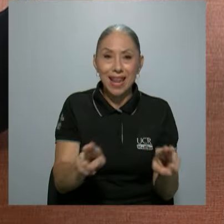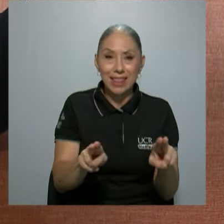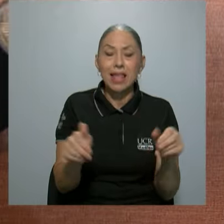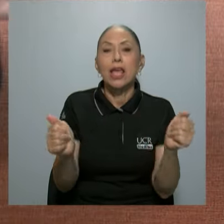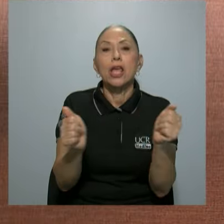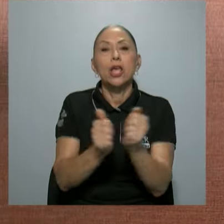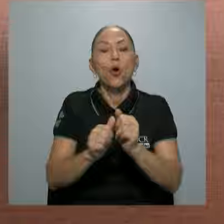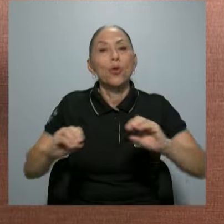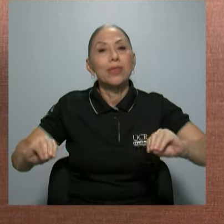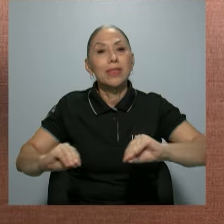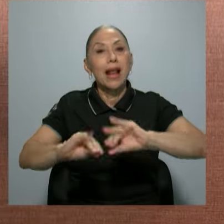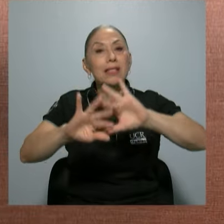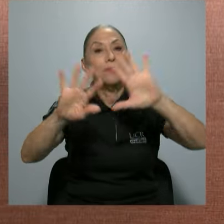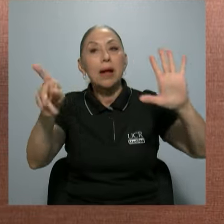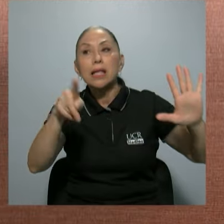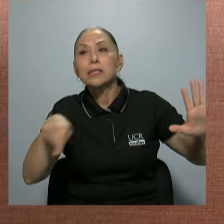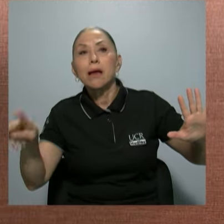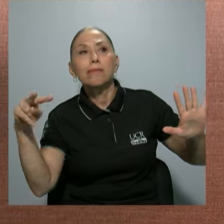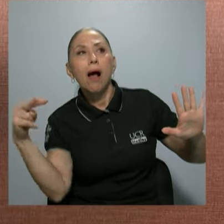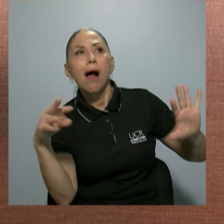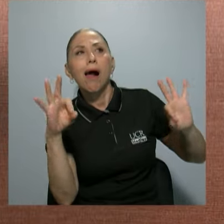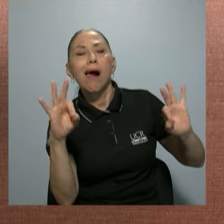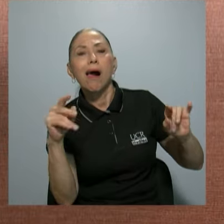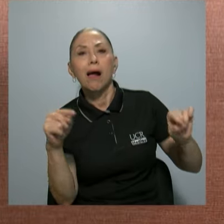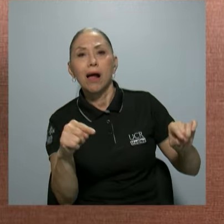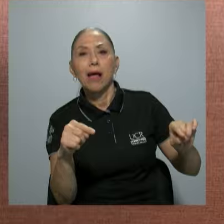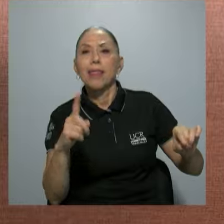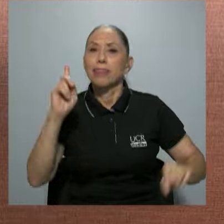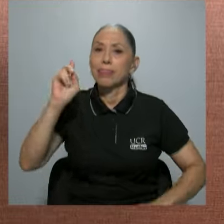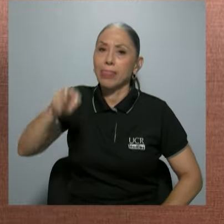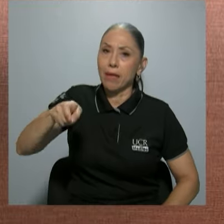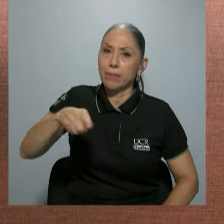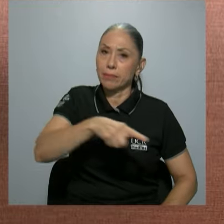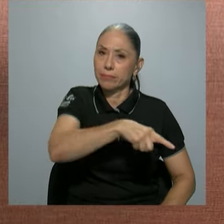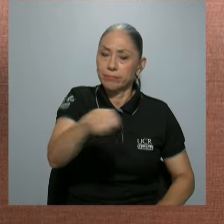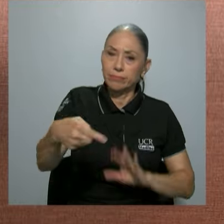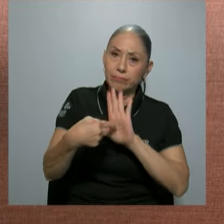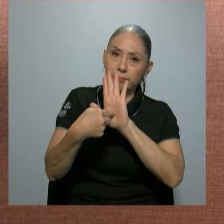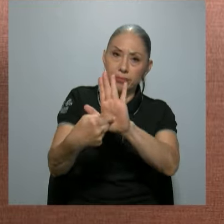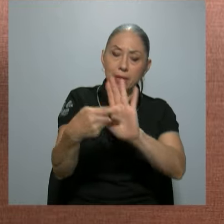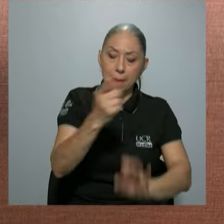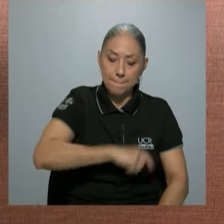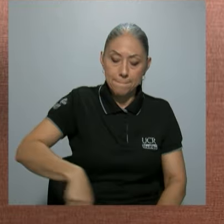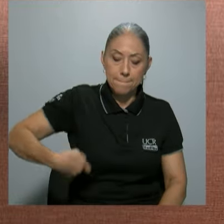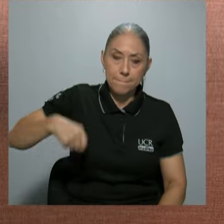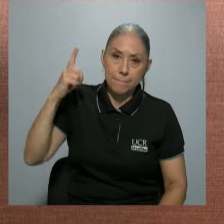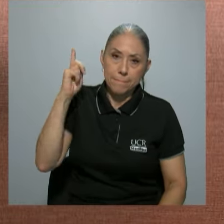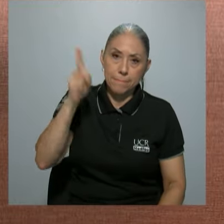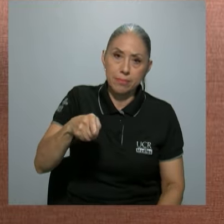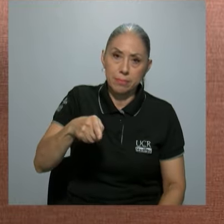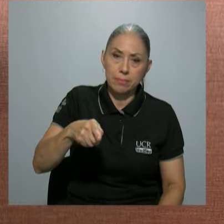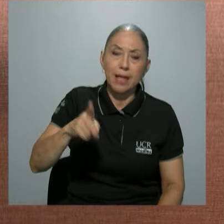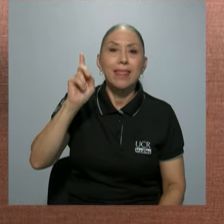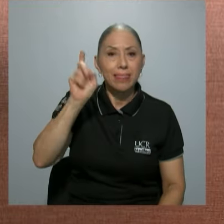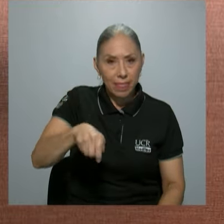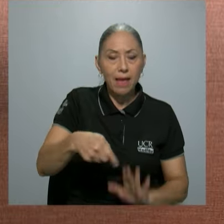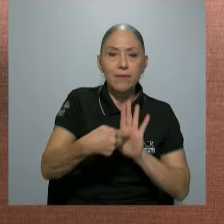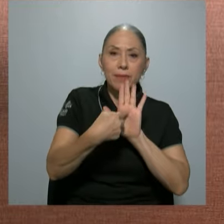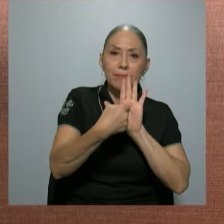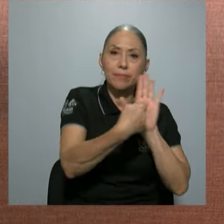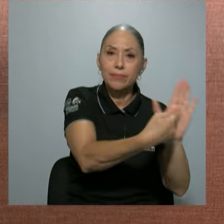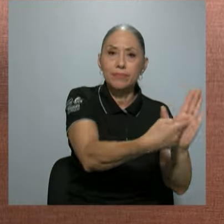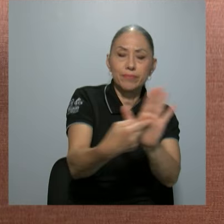transparencia ante el público sea obligatorio, por decreto lo vamos a establecer, sea obligatorio